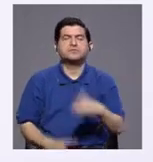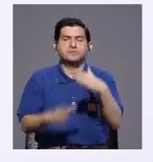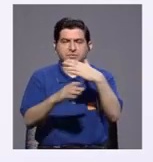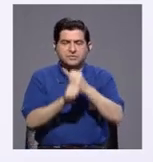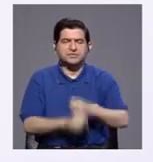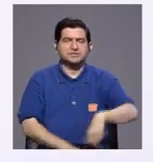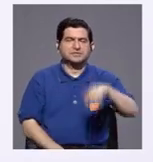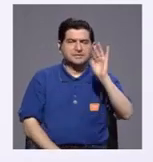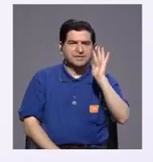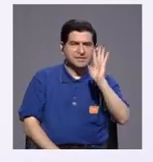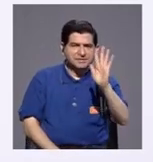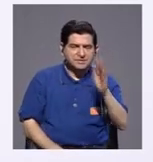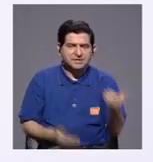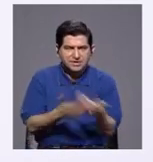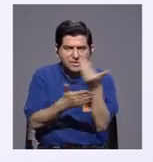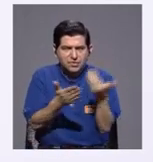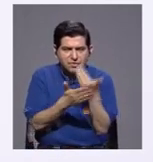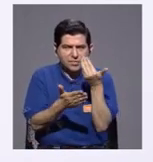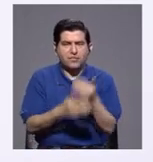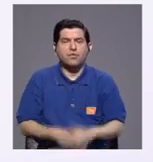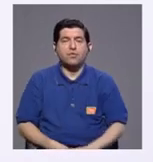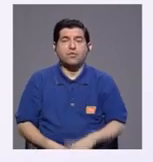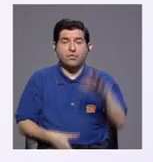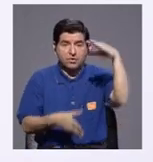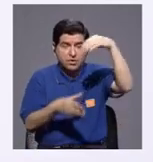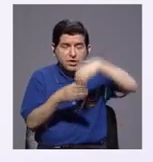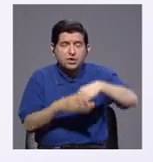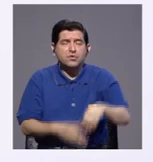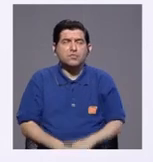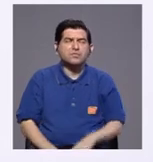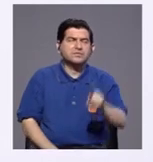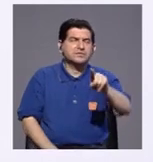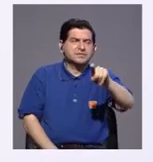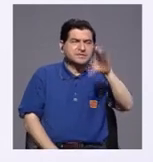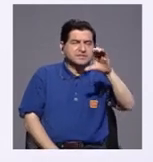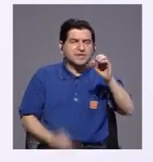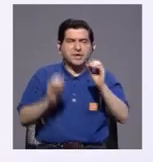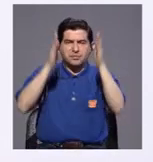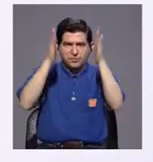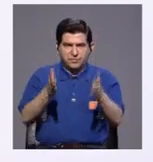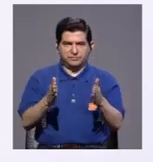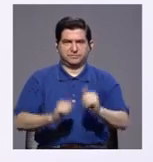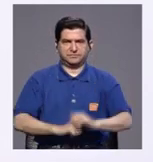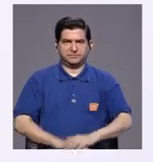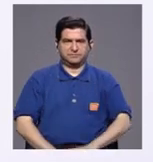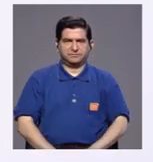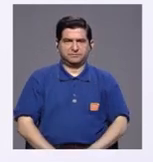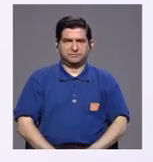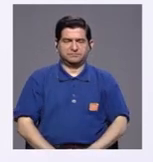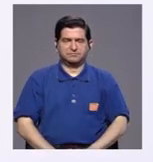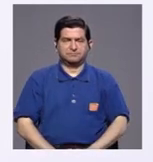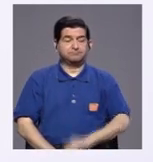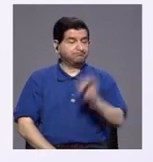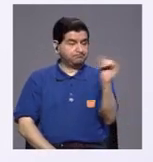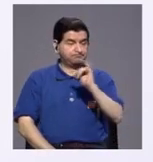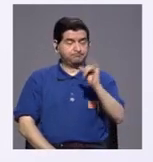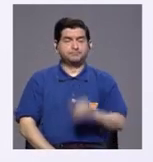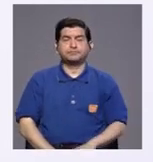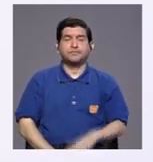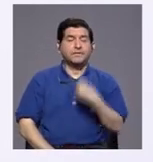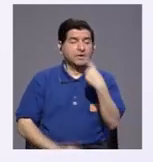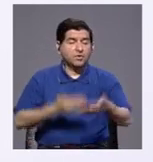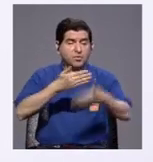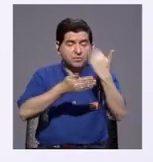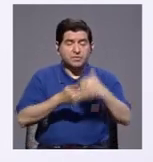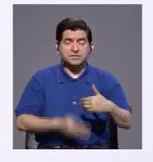cinco actualizaciones más que involucradas alrededor de 100 profesores más también como comentó